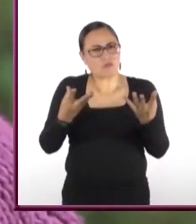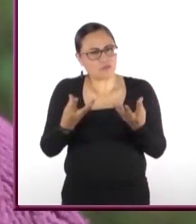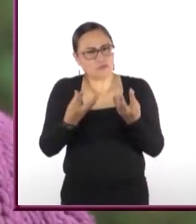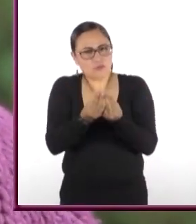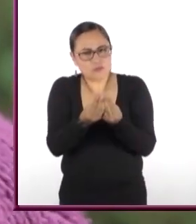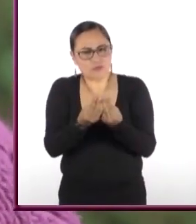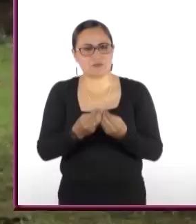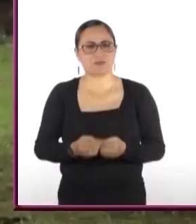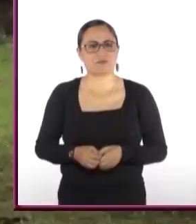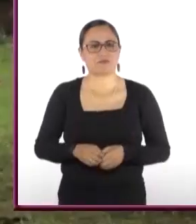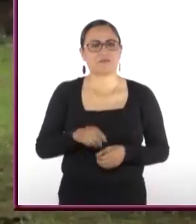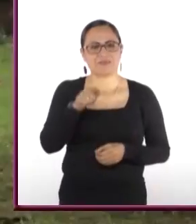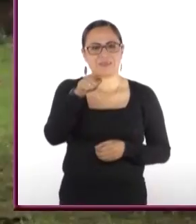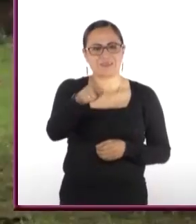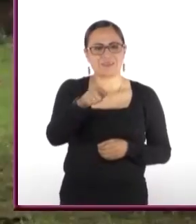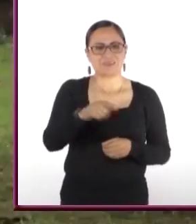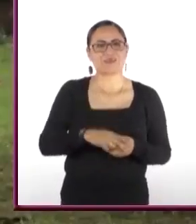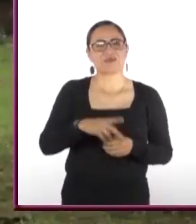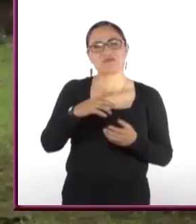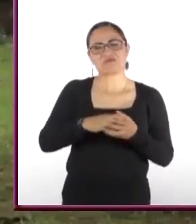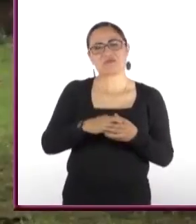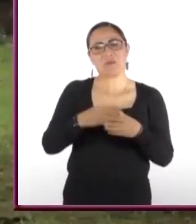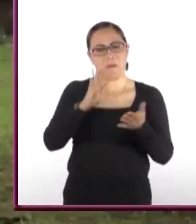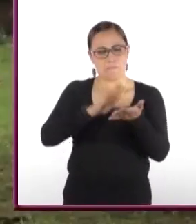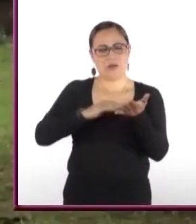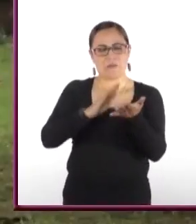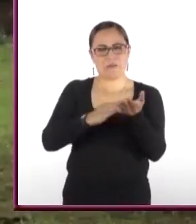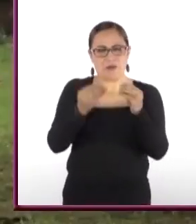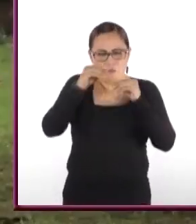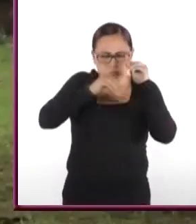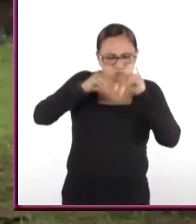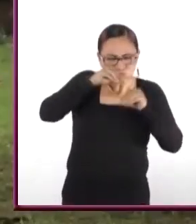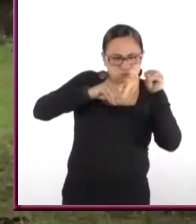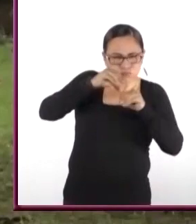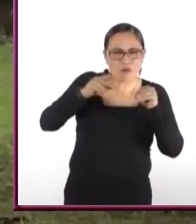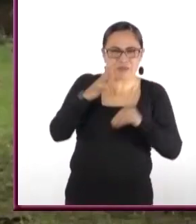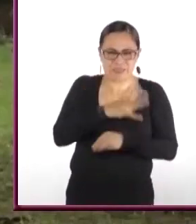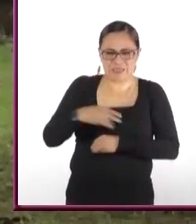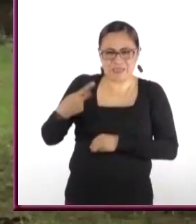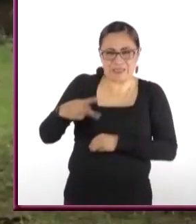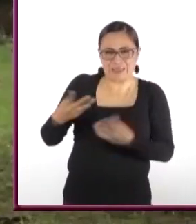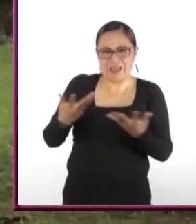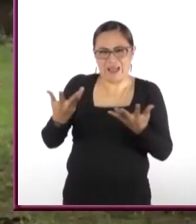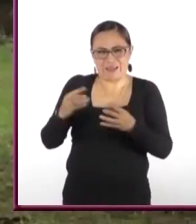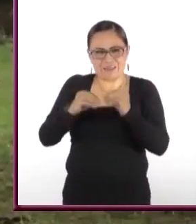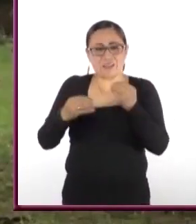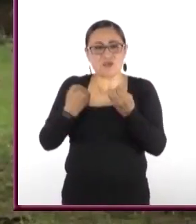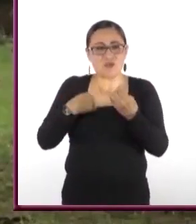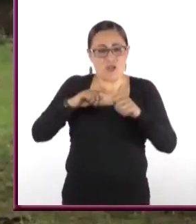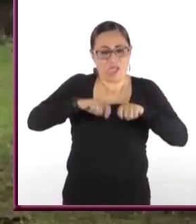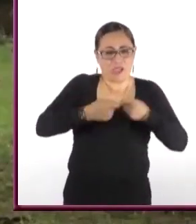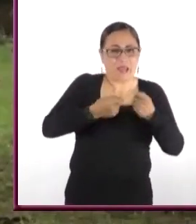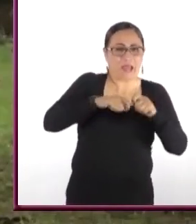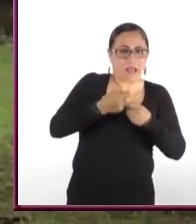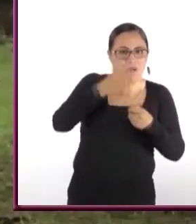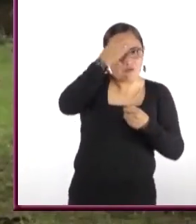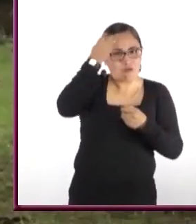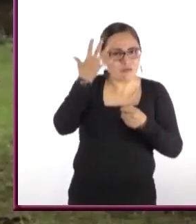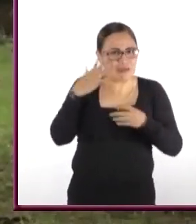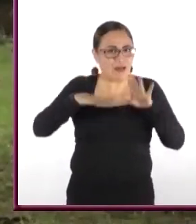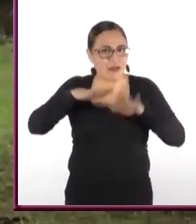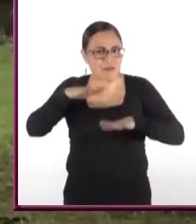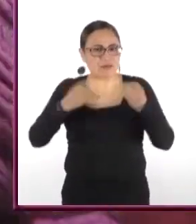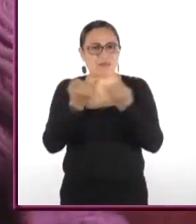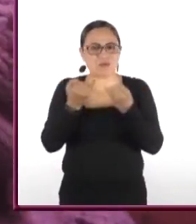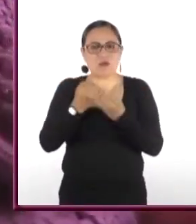Hacemos cosas muy bonitas, estos poliedros de origami los ha hecho ella. También he aprendido a tejer, aunque se me olvida, canto